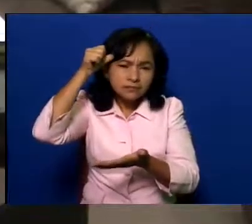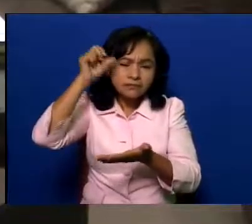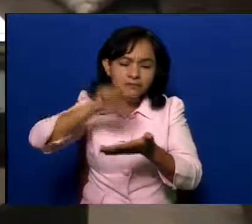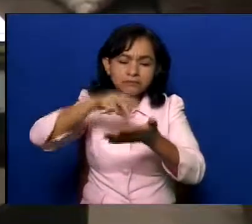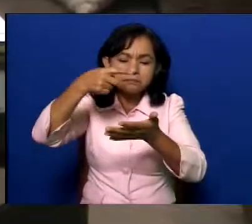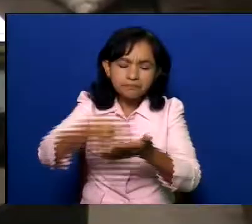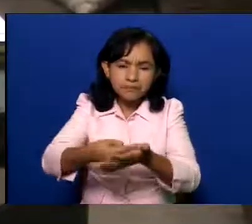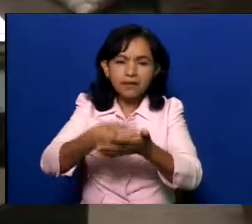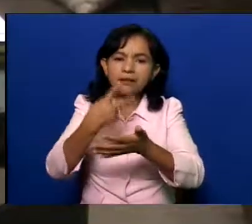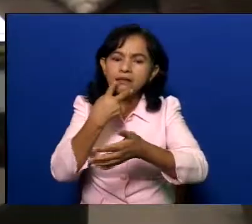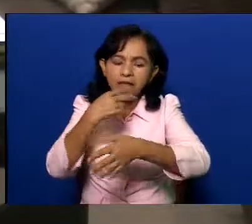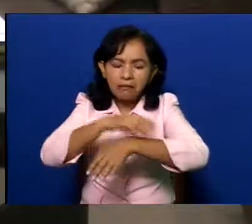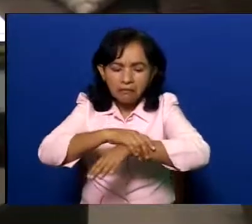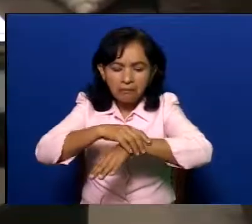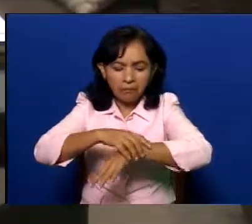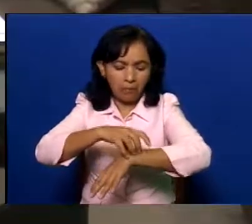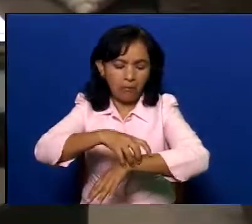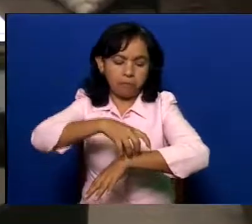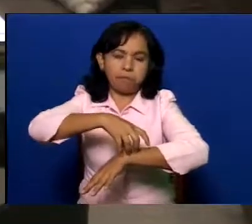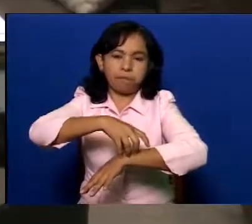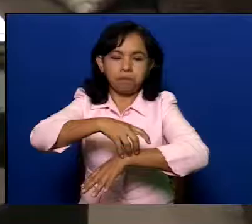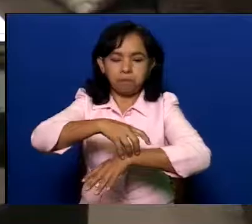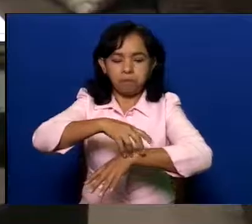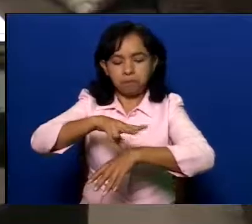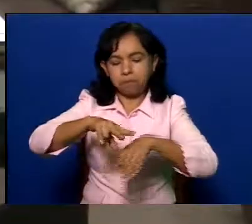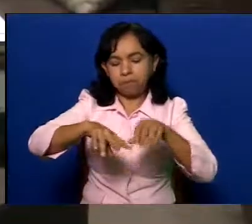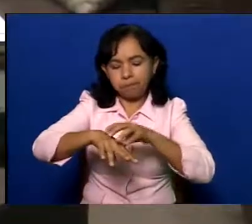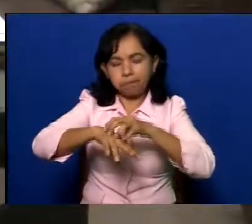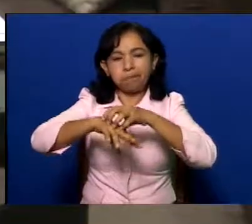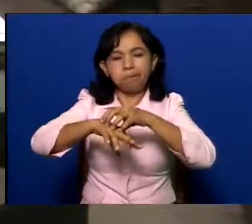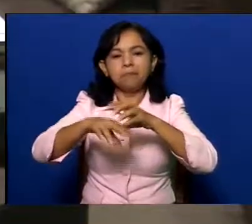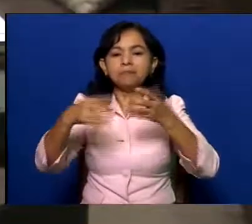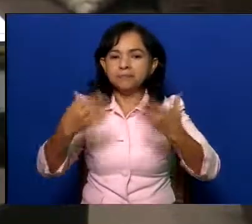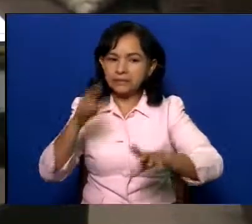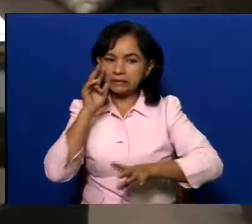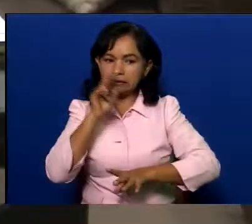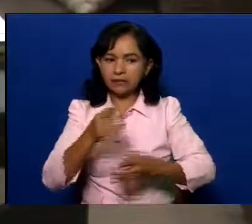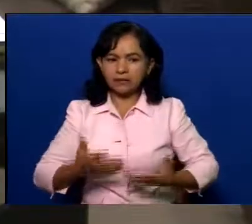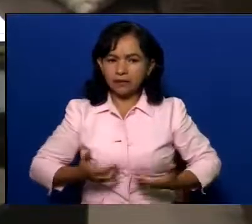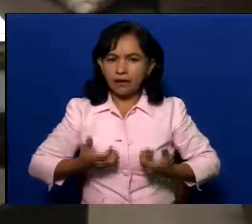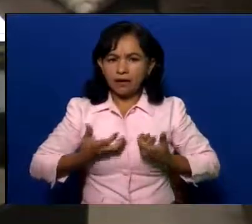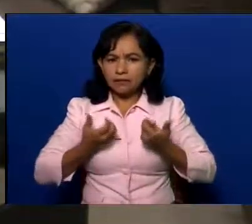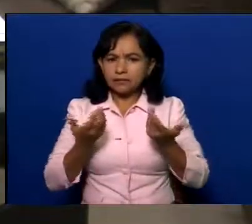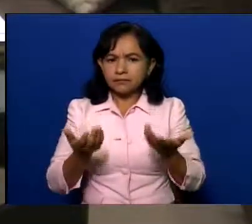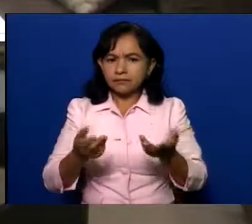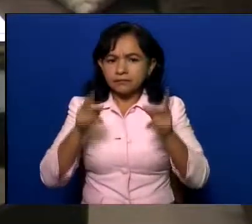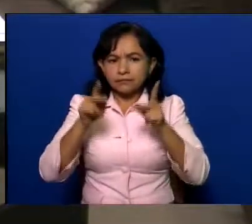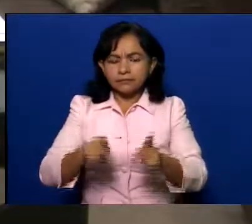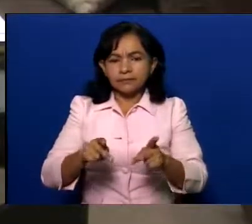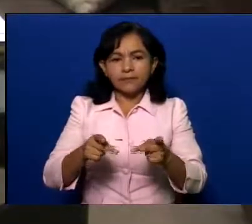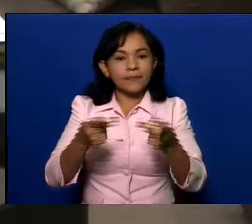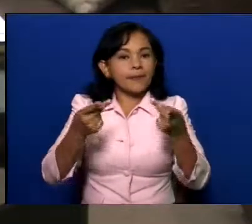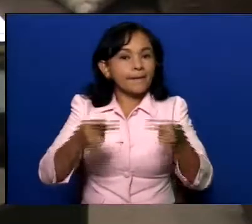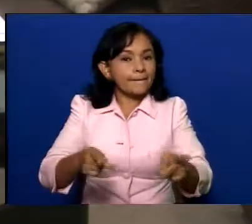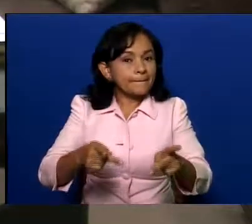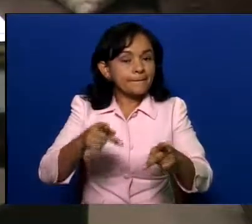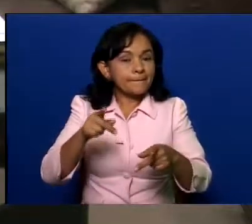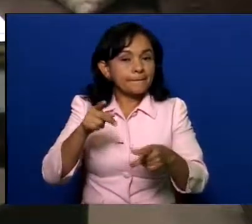se soban, se les forma un tumor y después viene como el cáncer. He visto varios casos pues de personas así. Pero eso seguro que